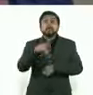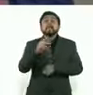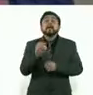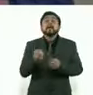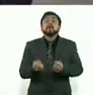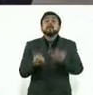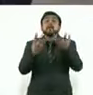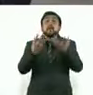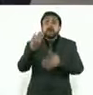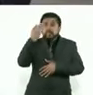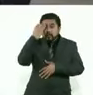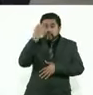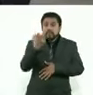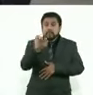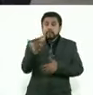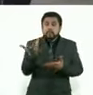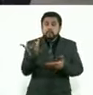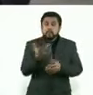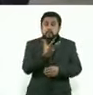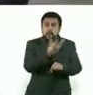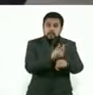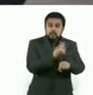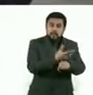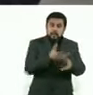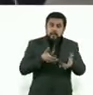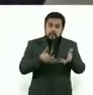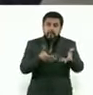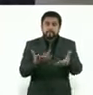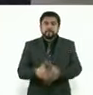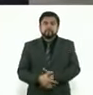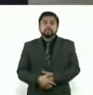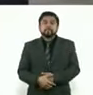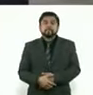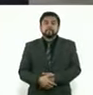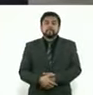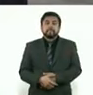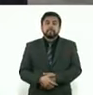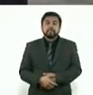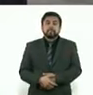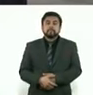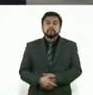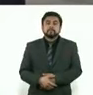un trabajo con las características que nos está diciendo?